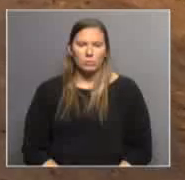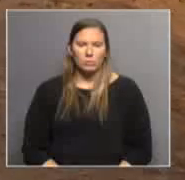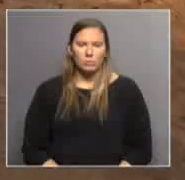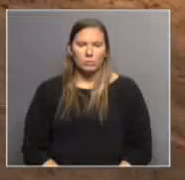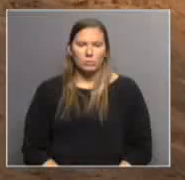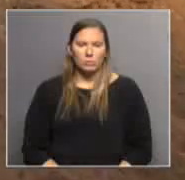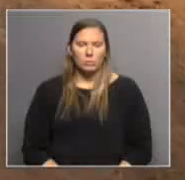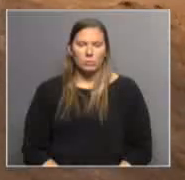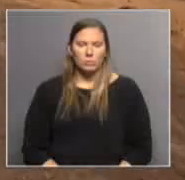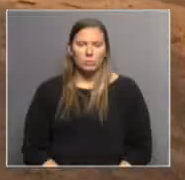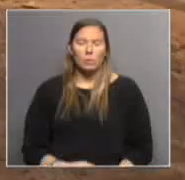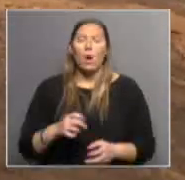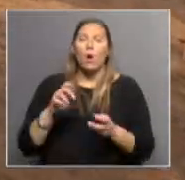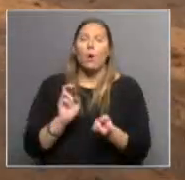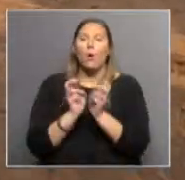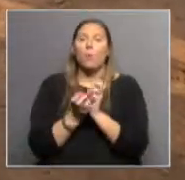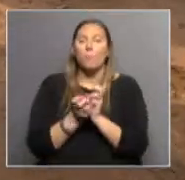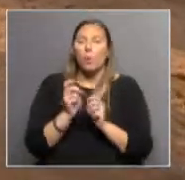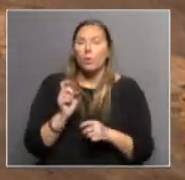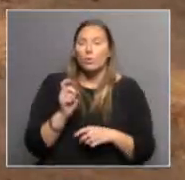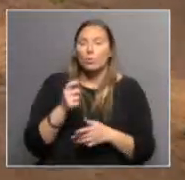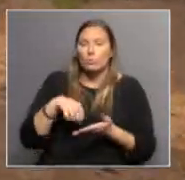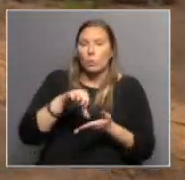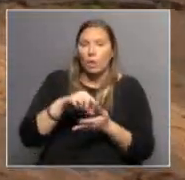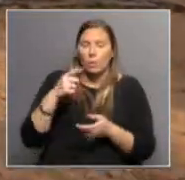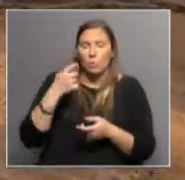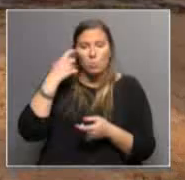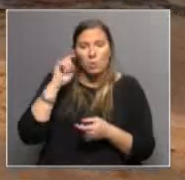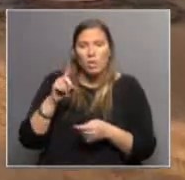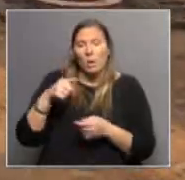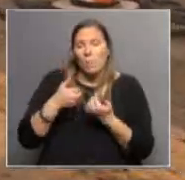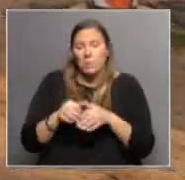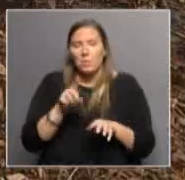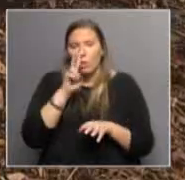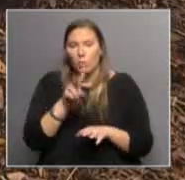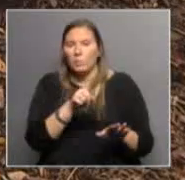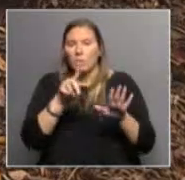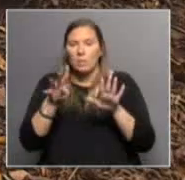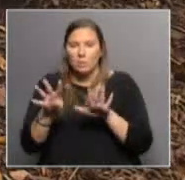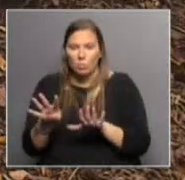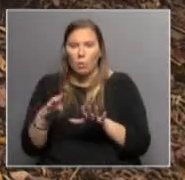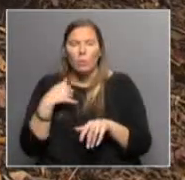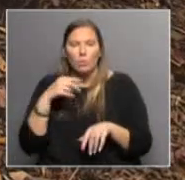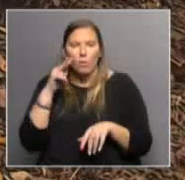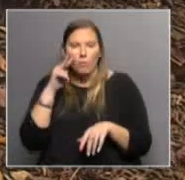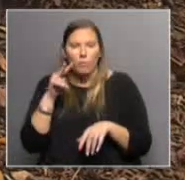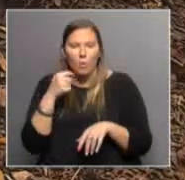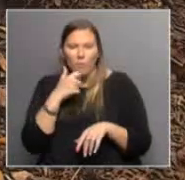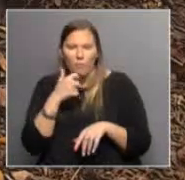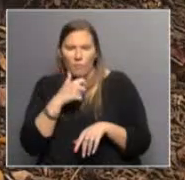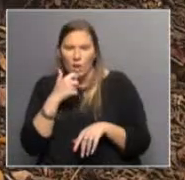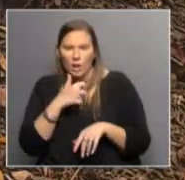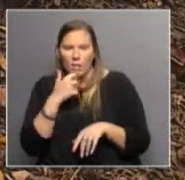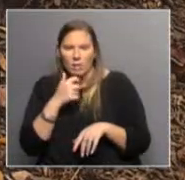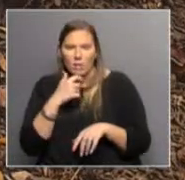Compo Ciudadano es un emprendimiento que surge en 2019. Nosotros observamos que existe una falta de gestión